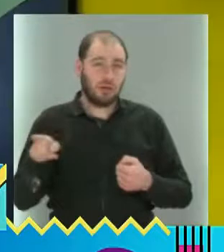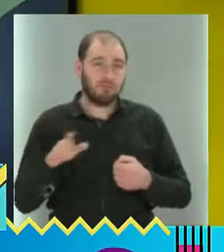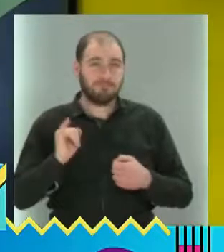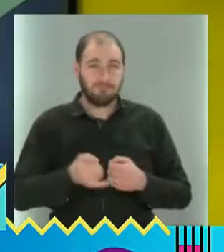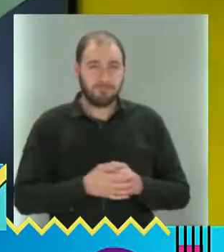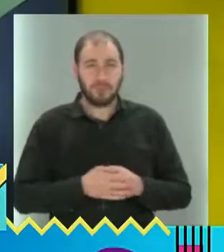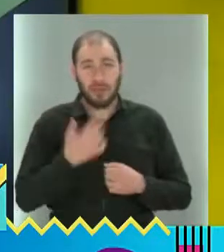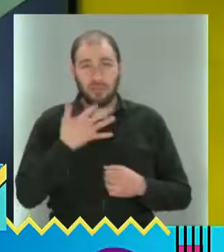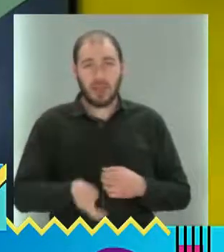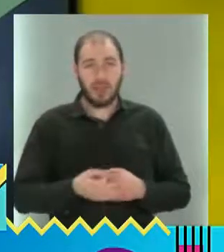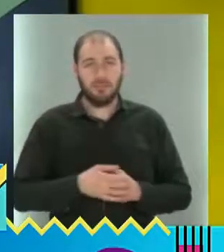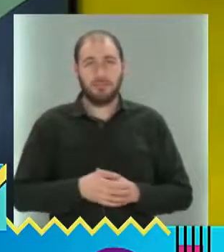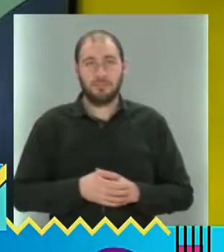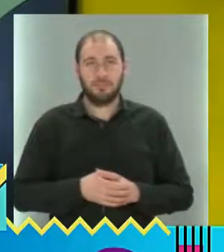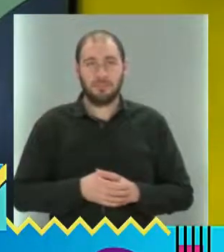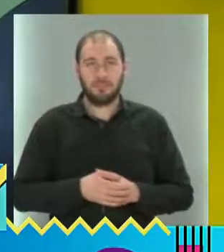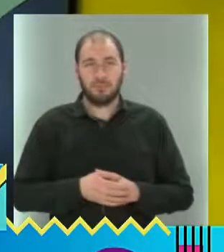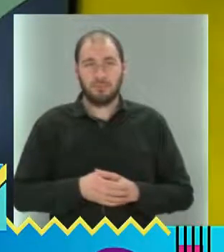él, o sea, hay una realidad.